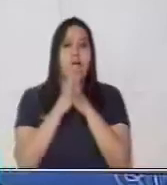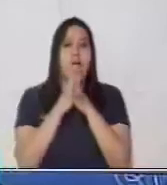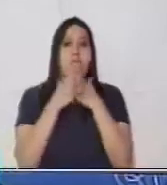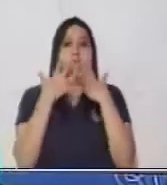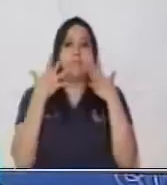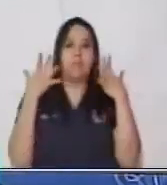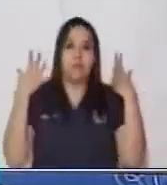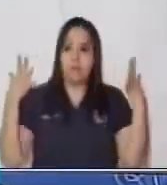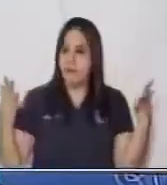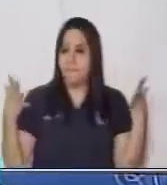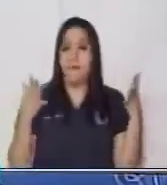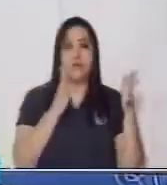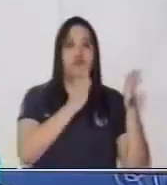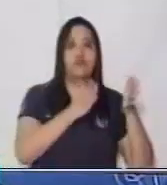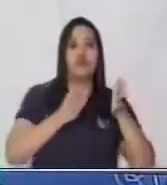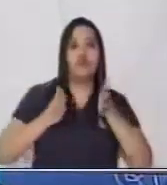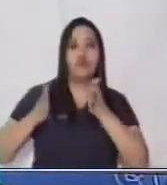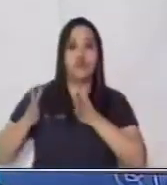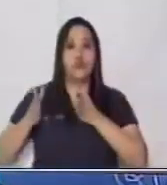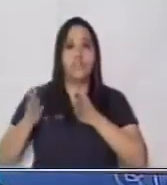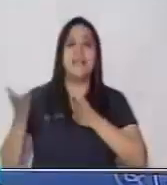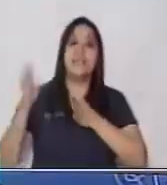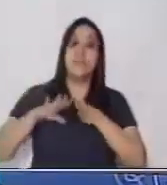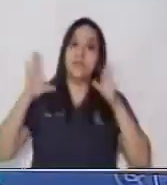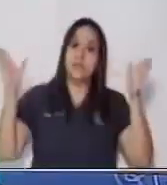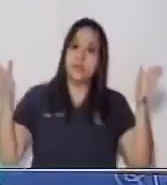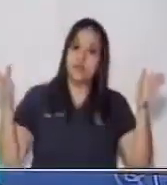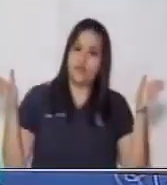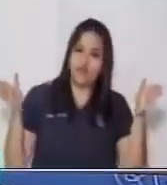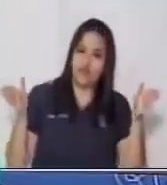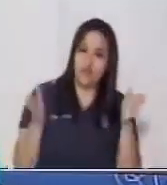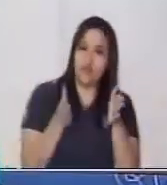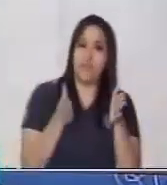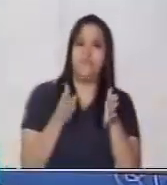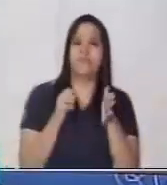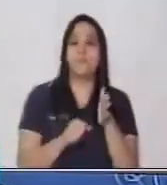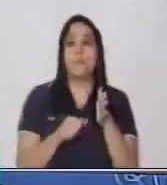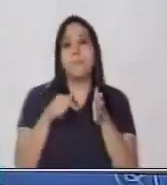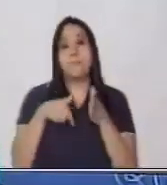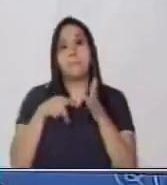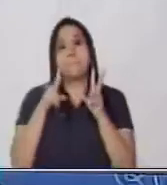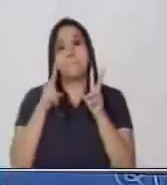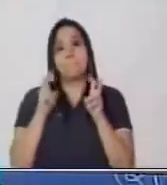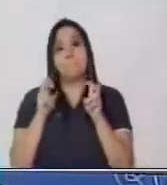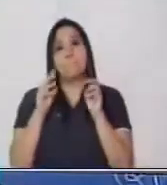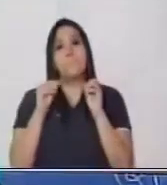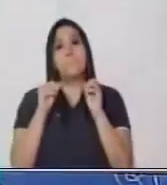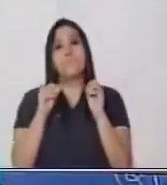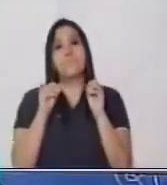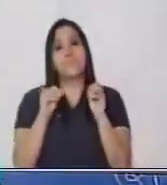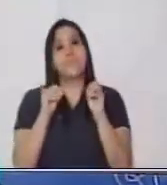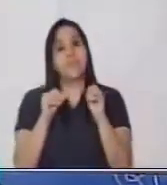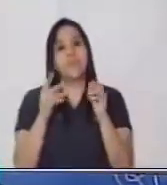y luego seguirá una microestructura. Pero estamos dando temas